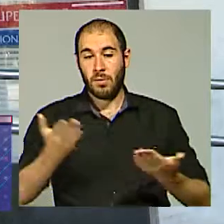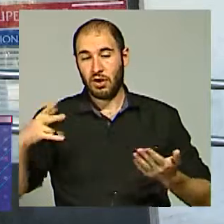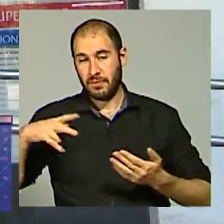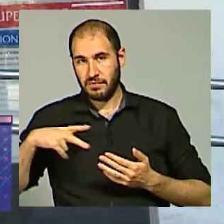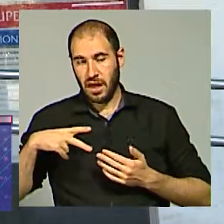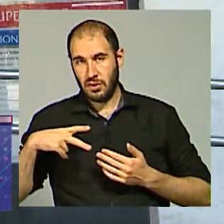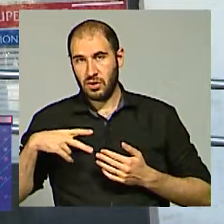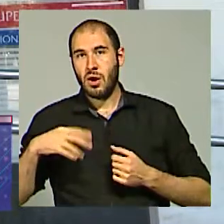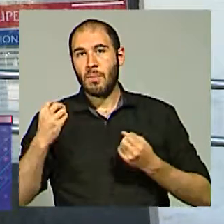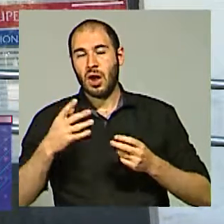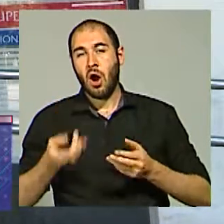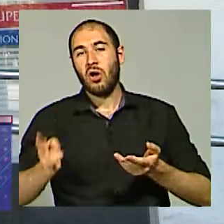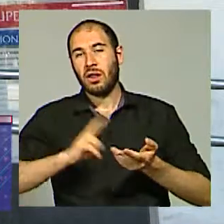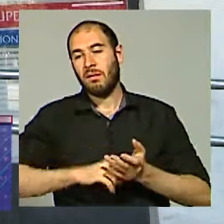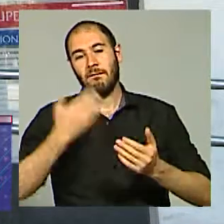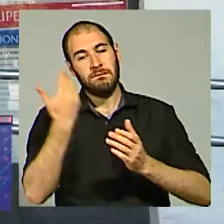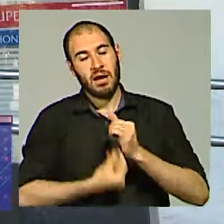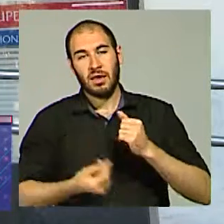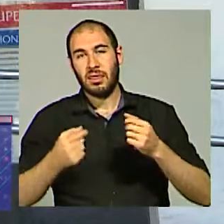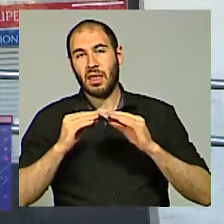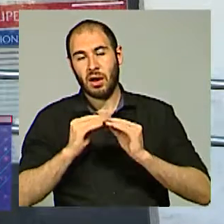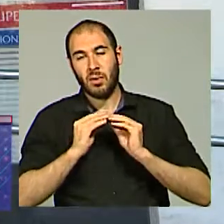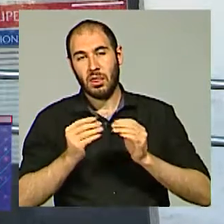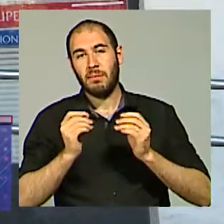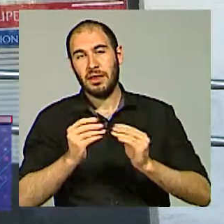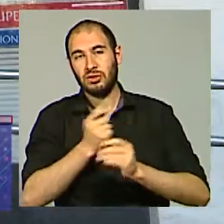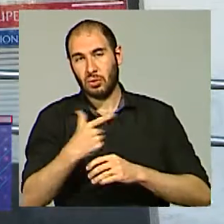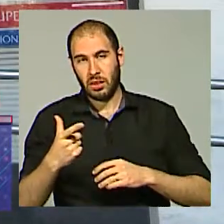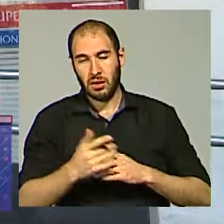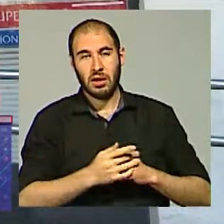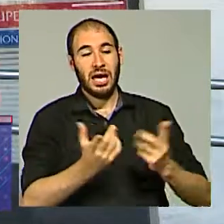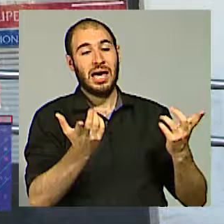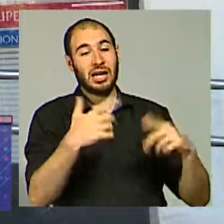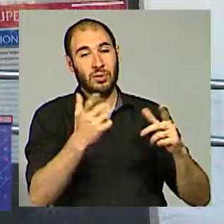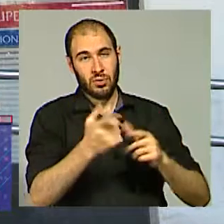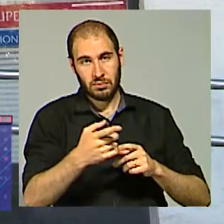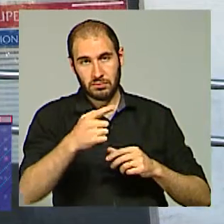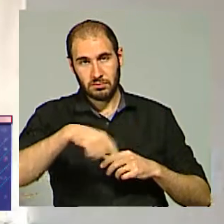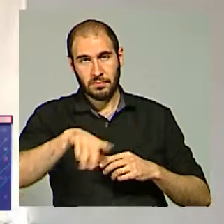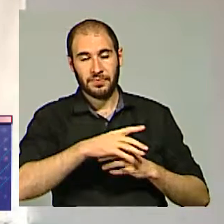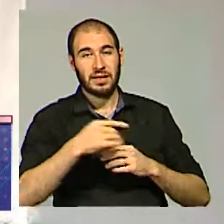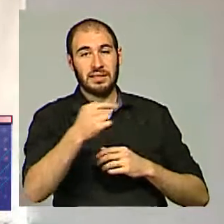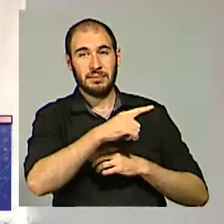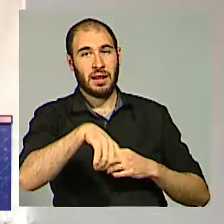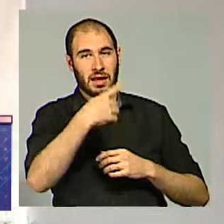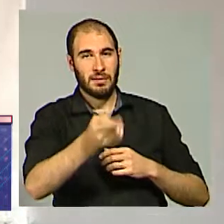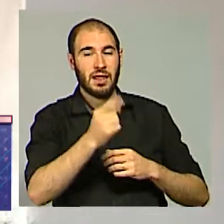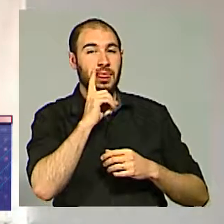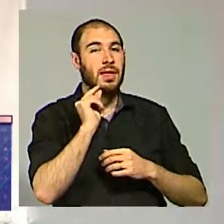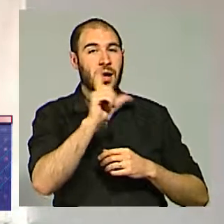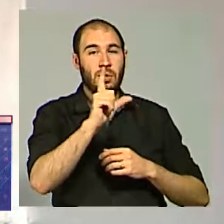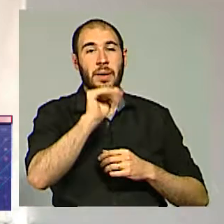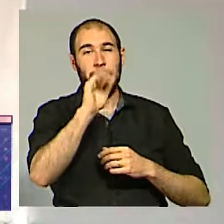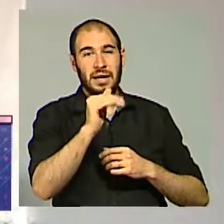ante un nuevo fracaso de la negociación paritaria las asambleas se realizarán la semana próxima los días del lunes